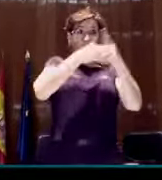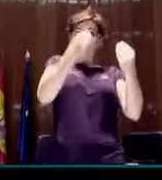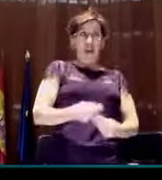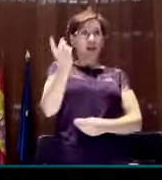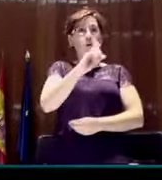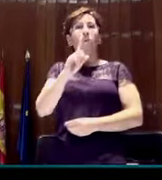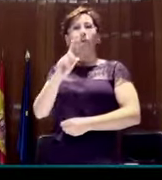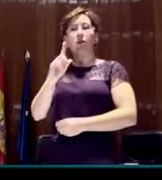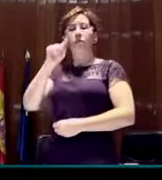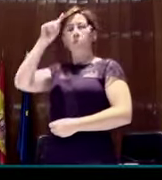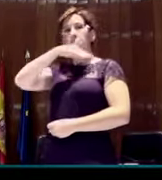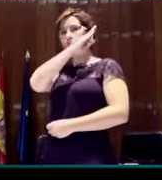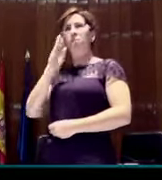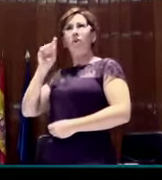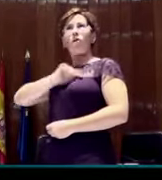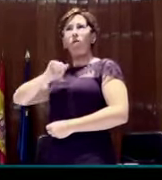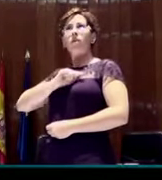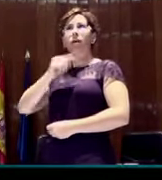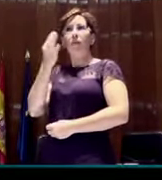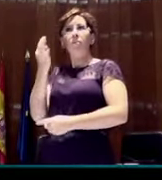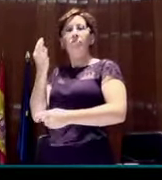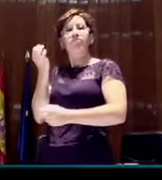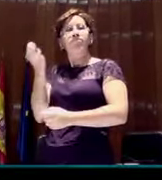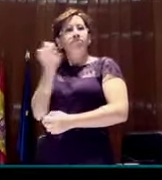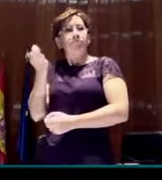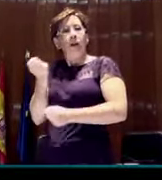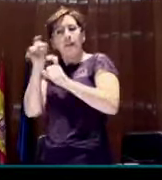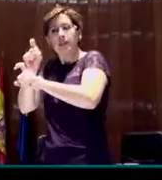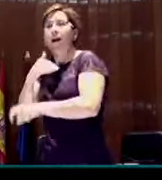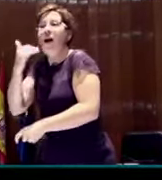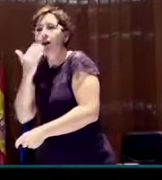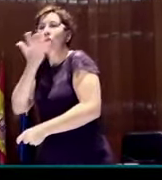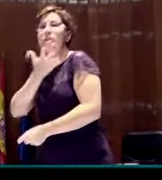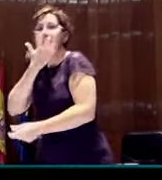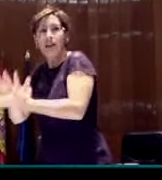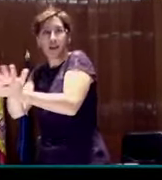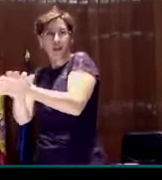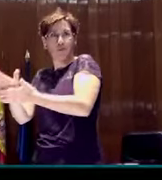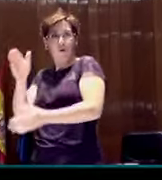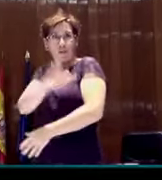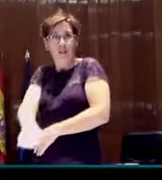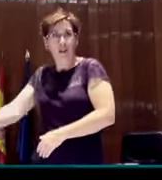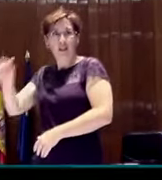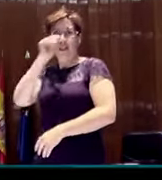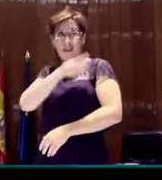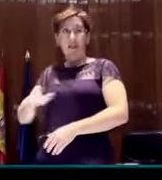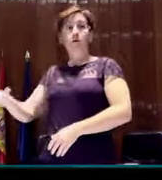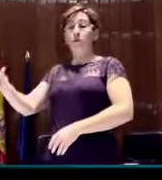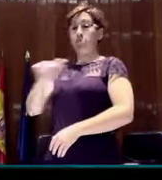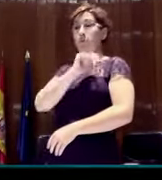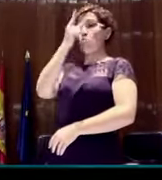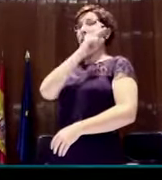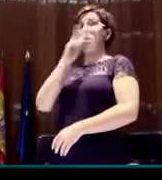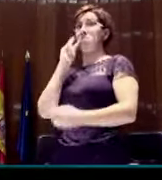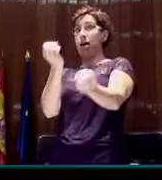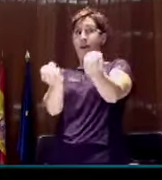enseñarles signos a sus hijos y que aprendan a usar los signos. Y una de las madres con las que me entrevisté me comentó